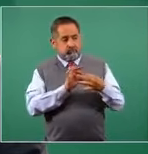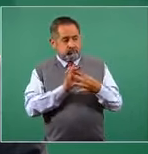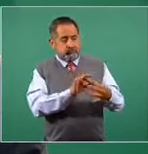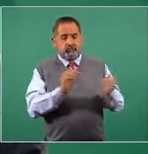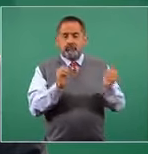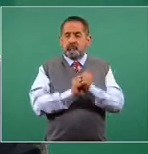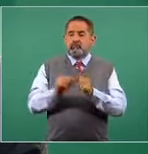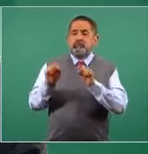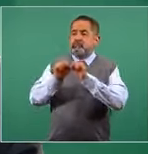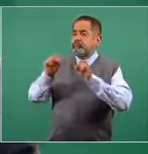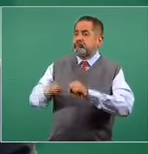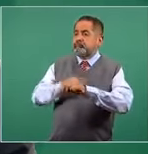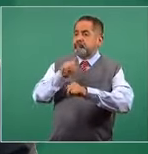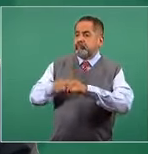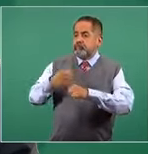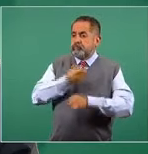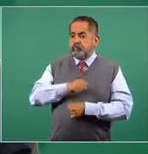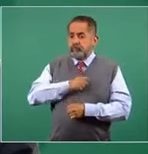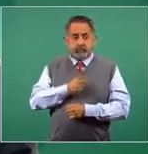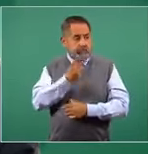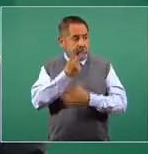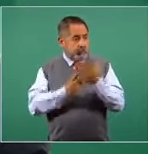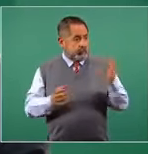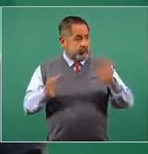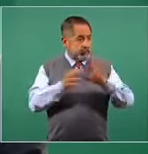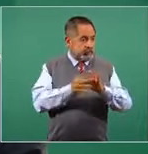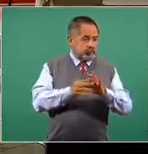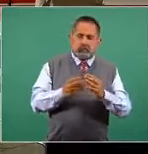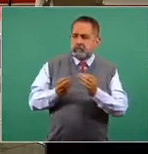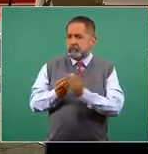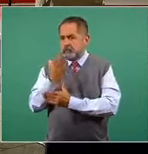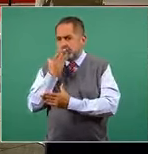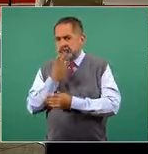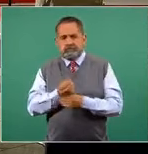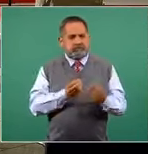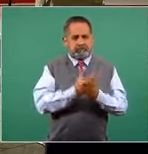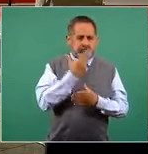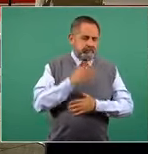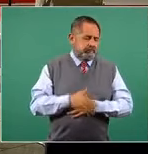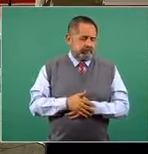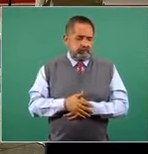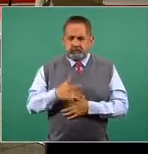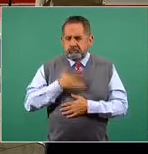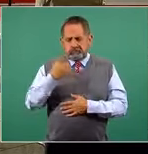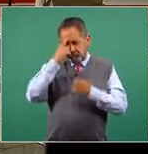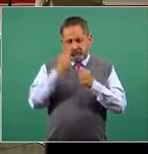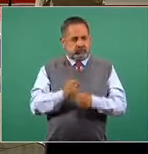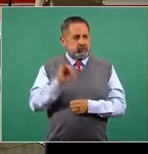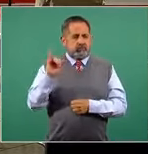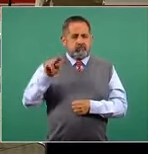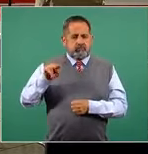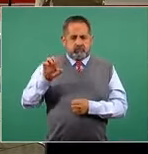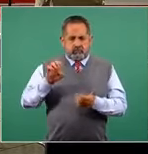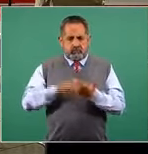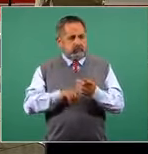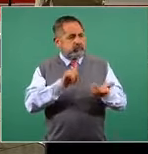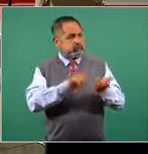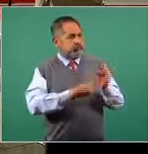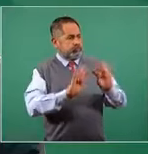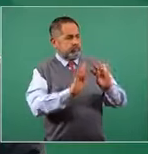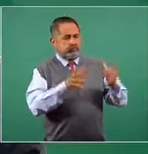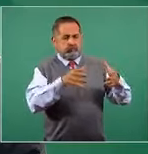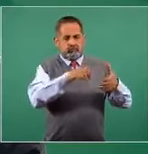Sistema Nacional de Salud, pues tendremos éxito en ambos sentidos. Estoy seguro que para el INE, la autoridad electoral y todo